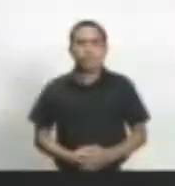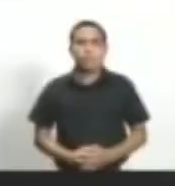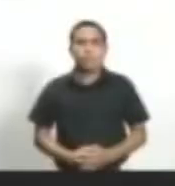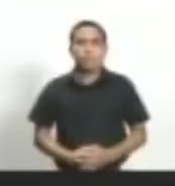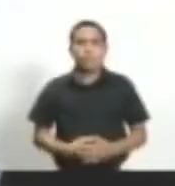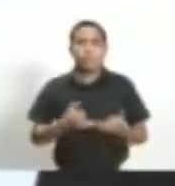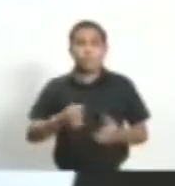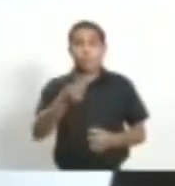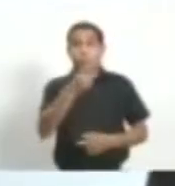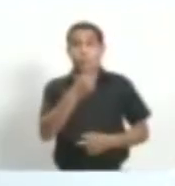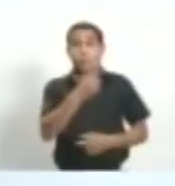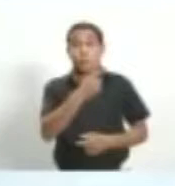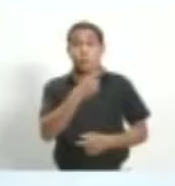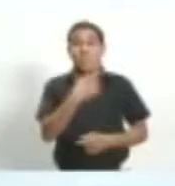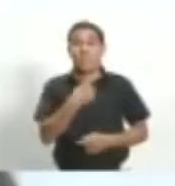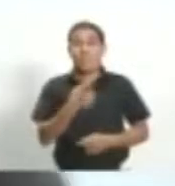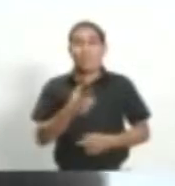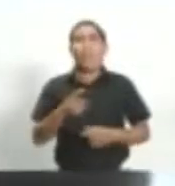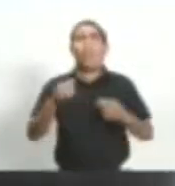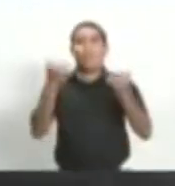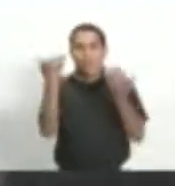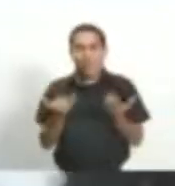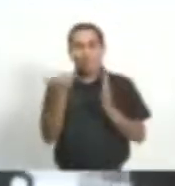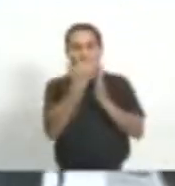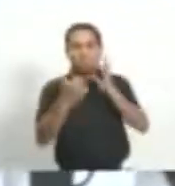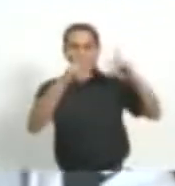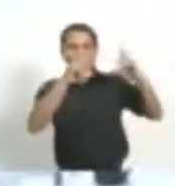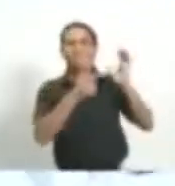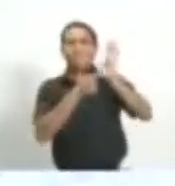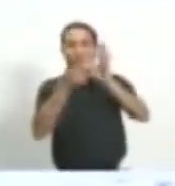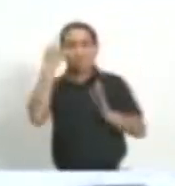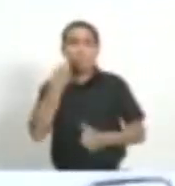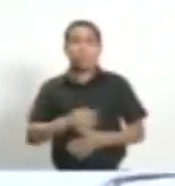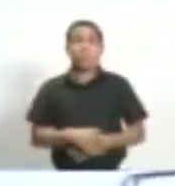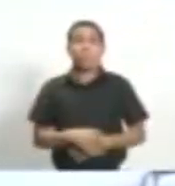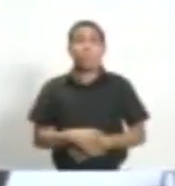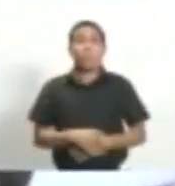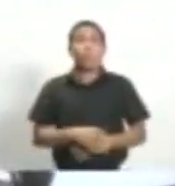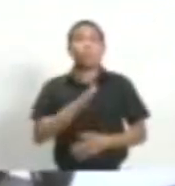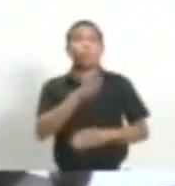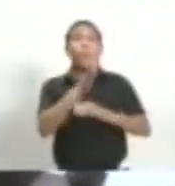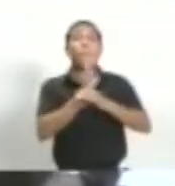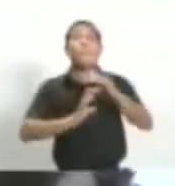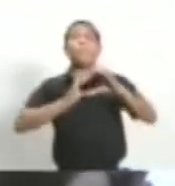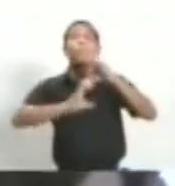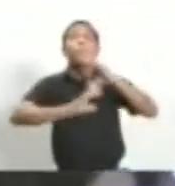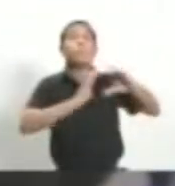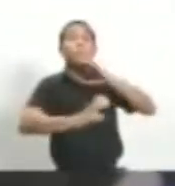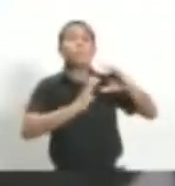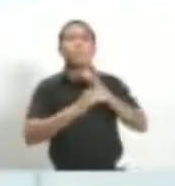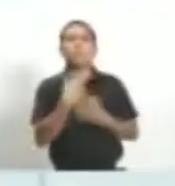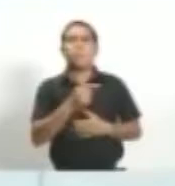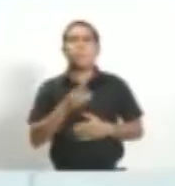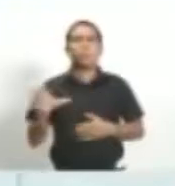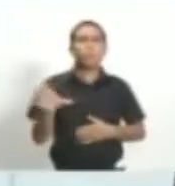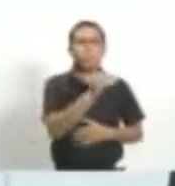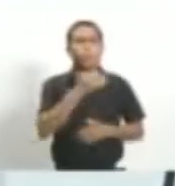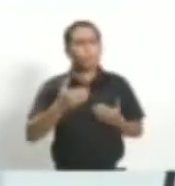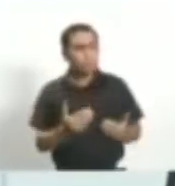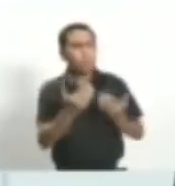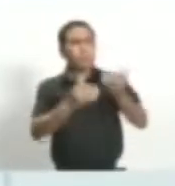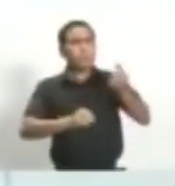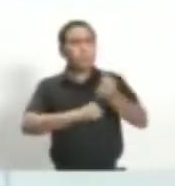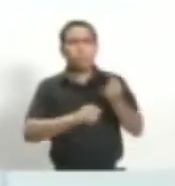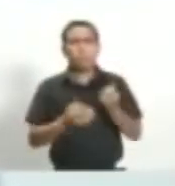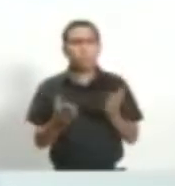Esta es nuestra imagen del día. Pretender que los medios de comunicación sean consecuentes de manera incondicional con las